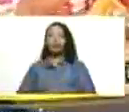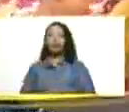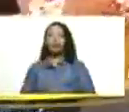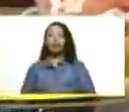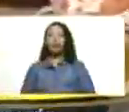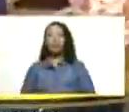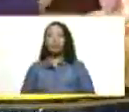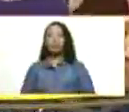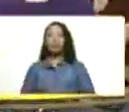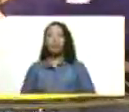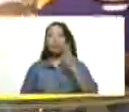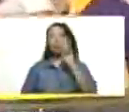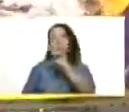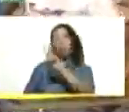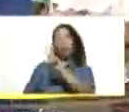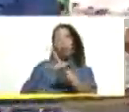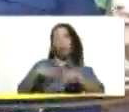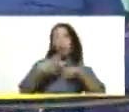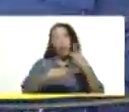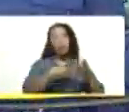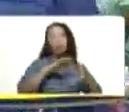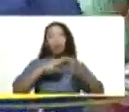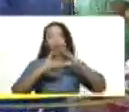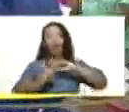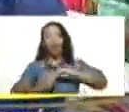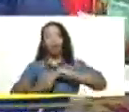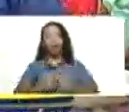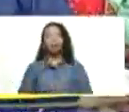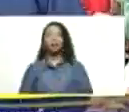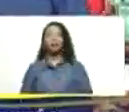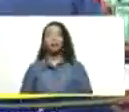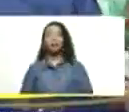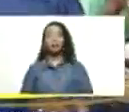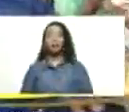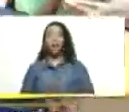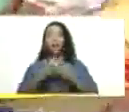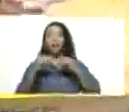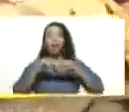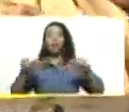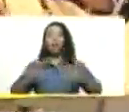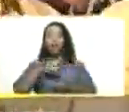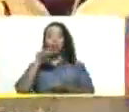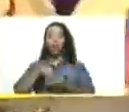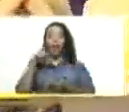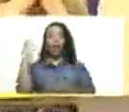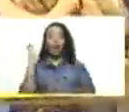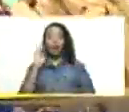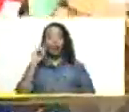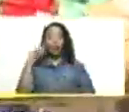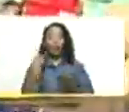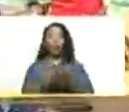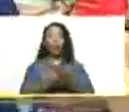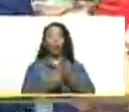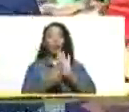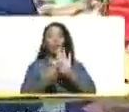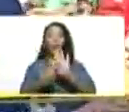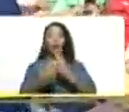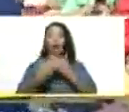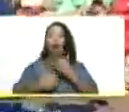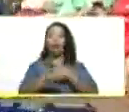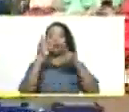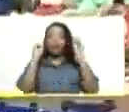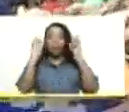Acá vemos la producción de los Clayan Suátegui. Y bueno, de todo el territorio nacional que se han venido a mostrarle los avances en materia